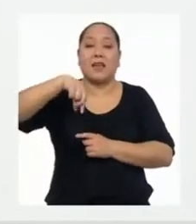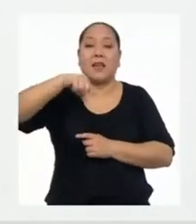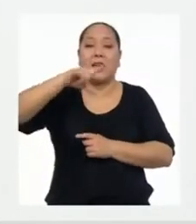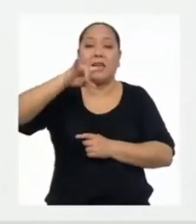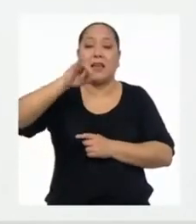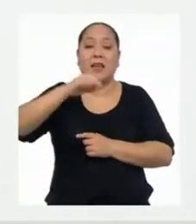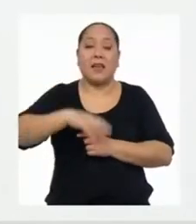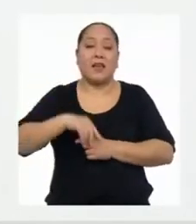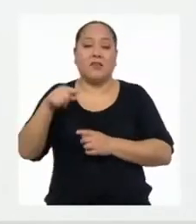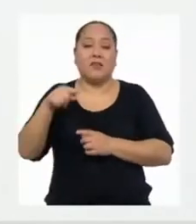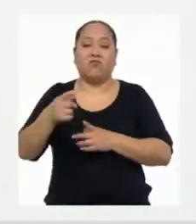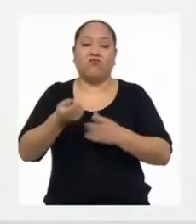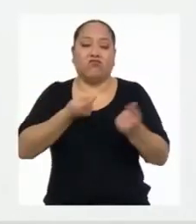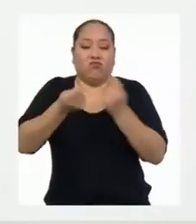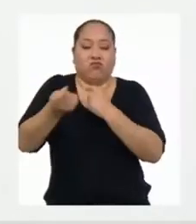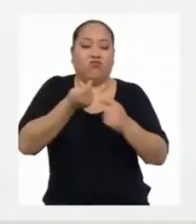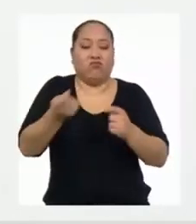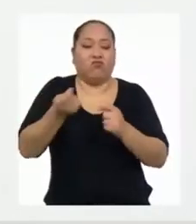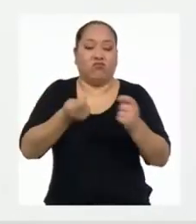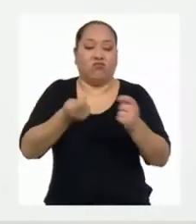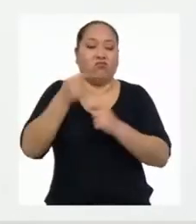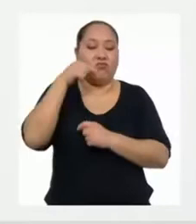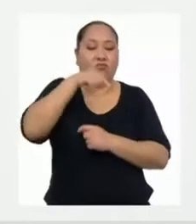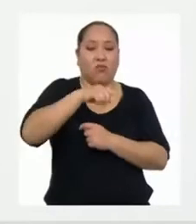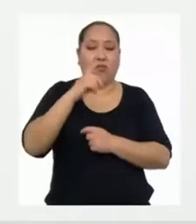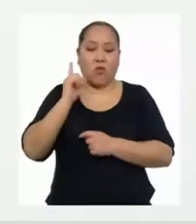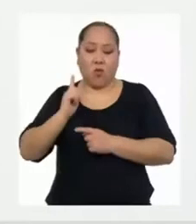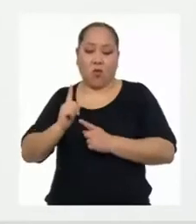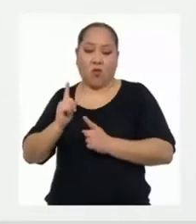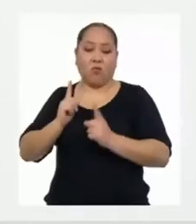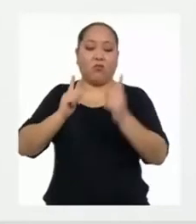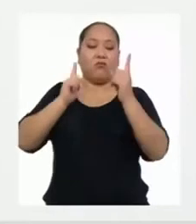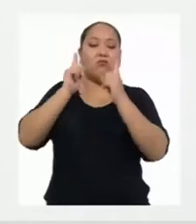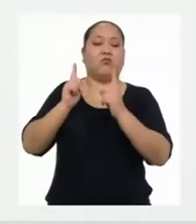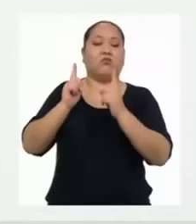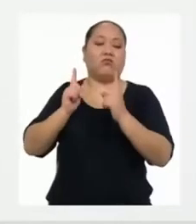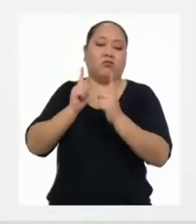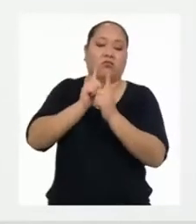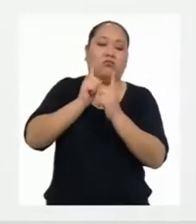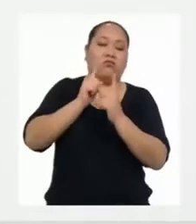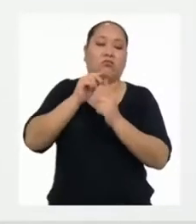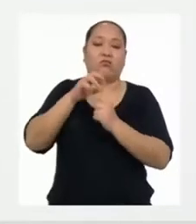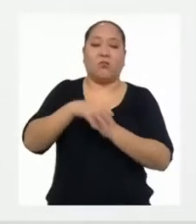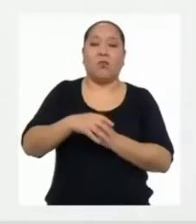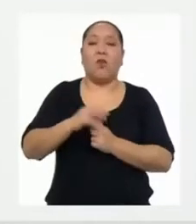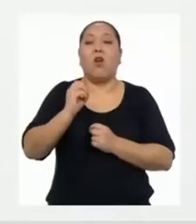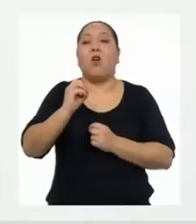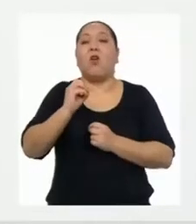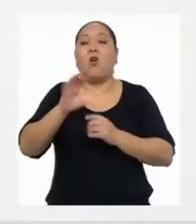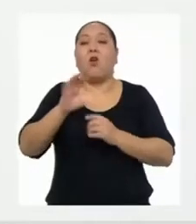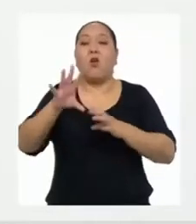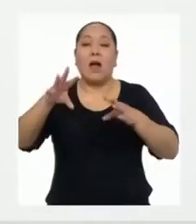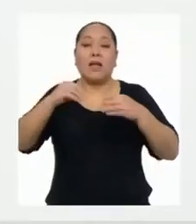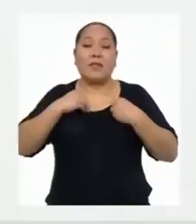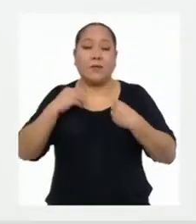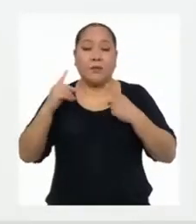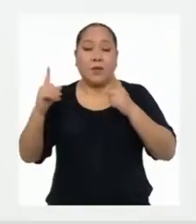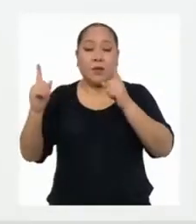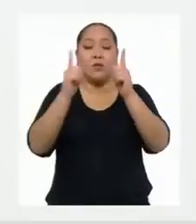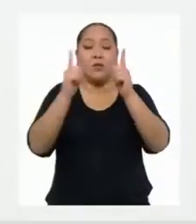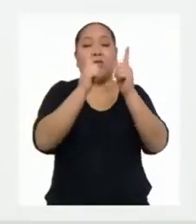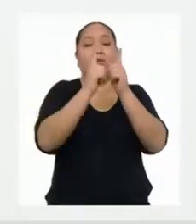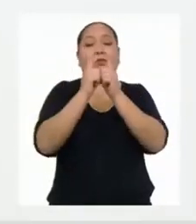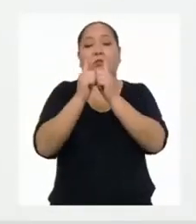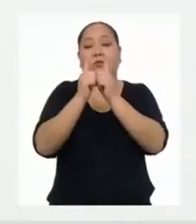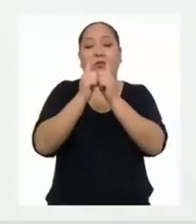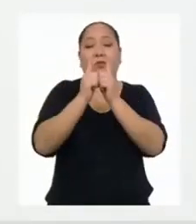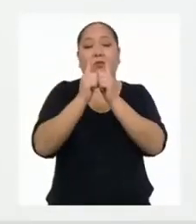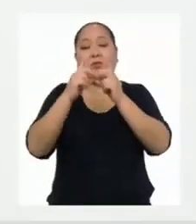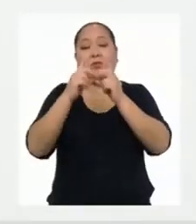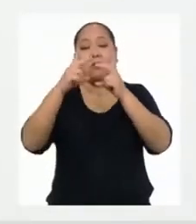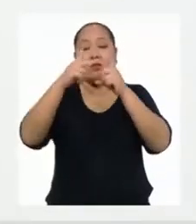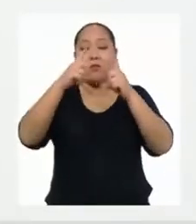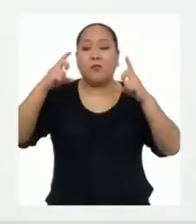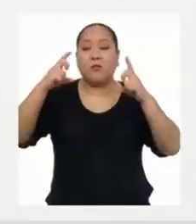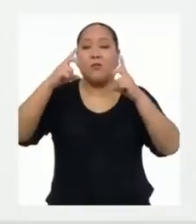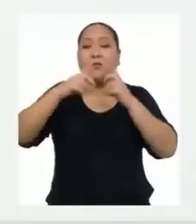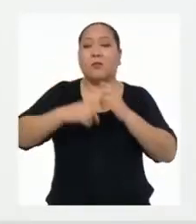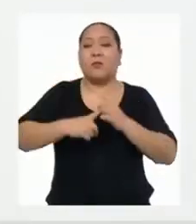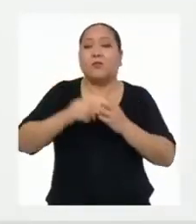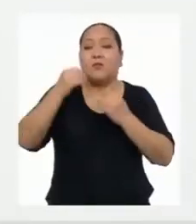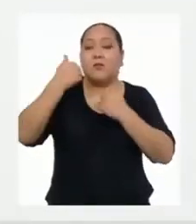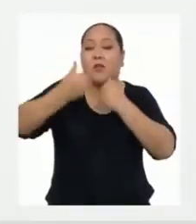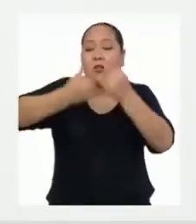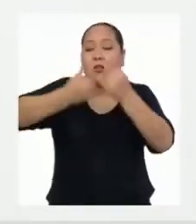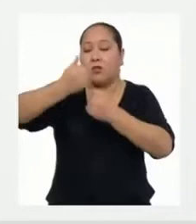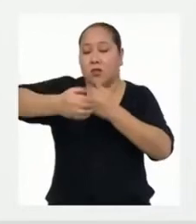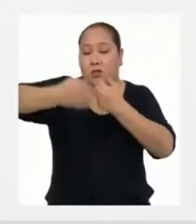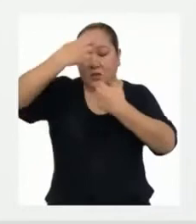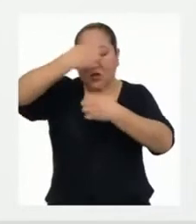de dominación de una sobre la otra. Y B. Postura de aceptación, en la que se da un proceso de creatividad